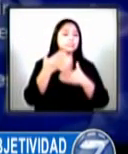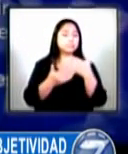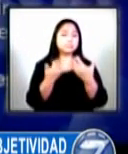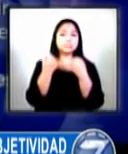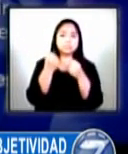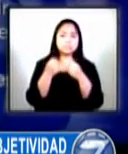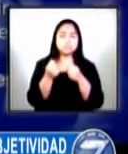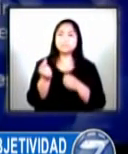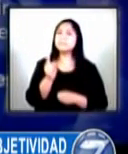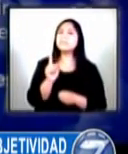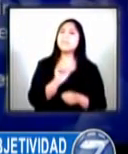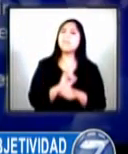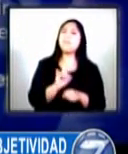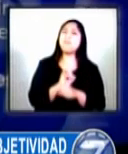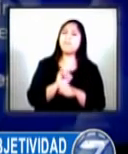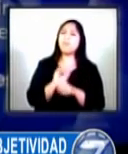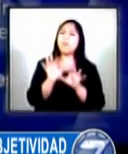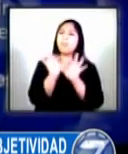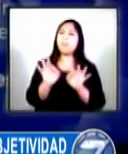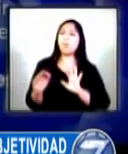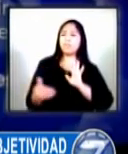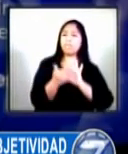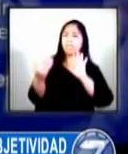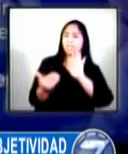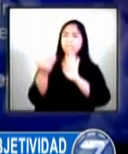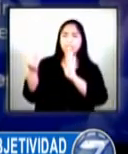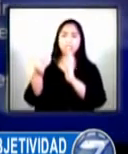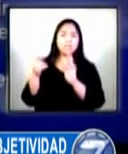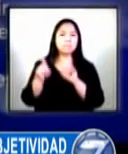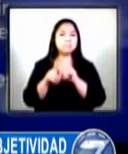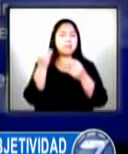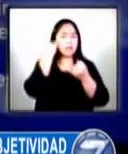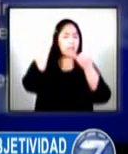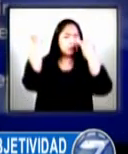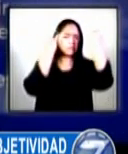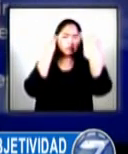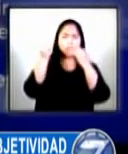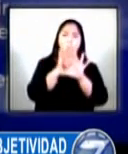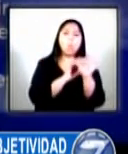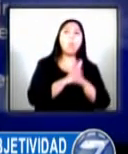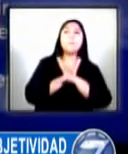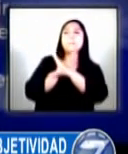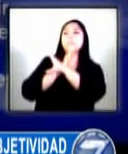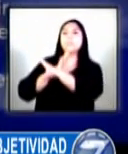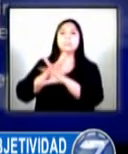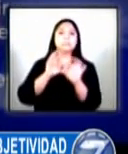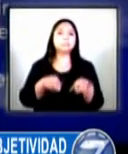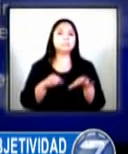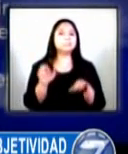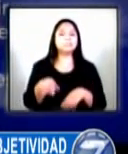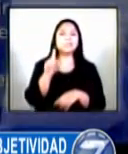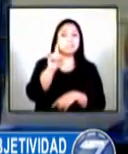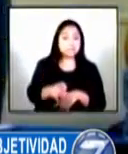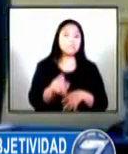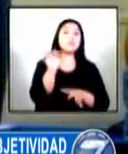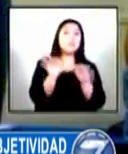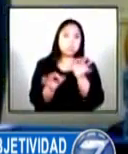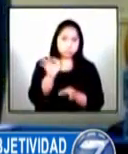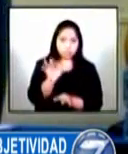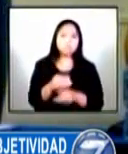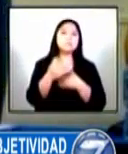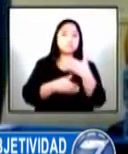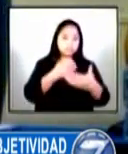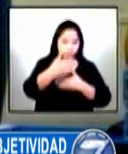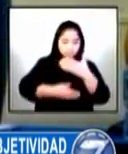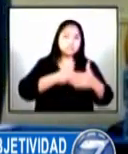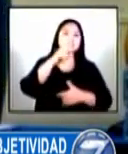un método perverso para entronizar ideologías o proteger a personas que deben ser juzgadas con el debido proceso